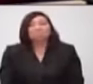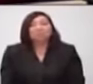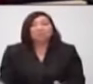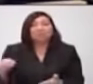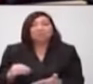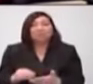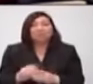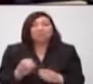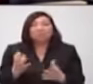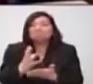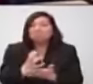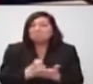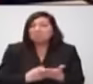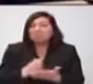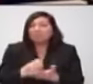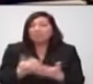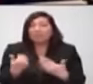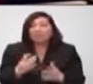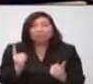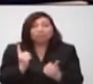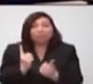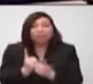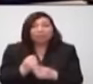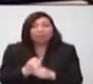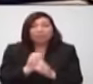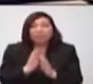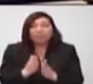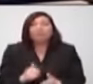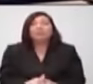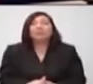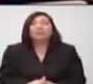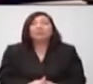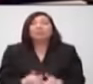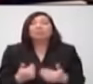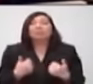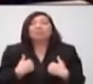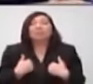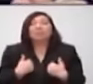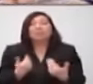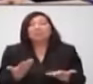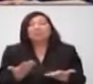concesionado los paquetes restantes, a los cuales ya estamos en la etapa de formulación, vamos a atender